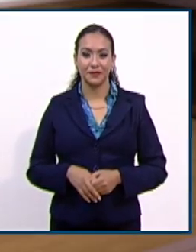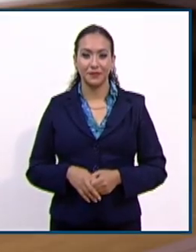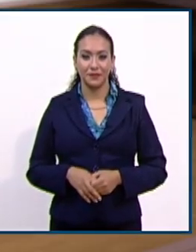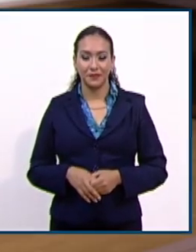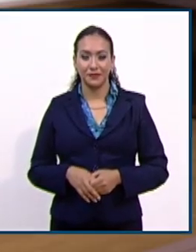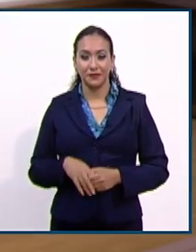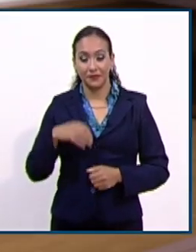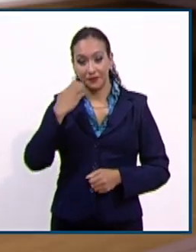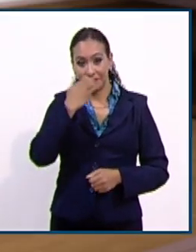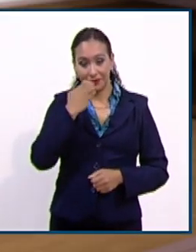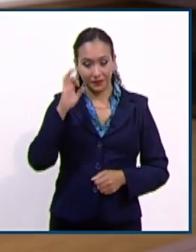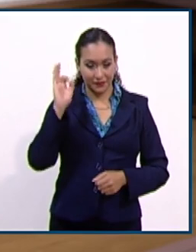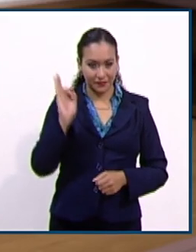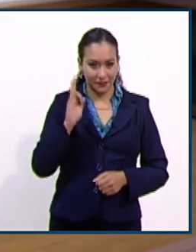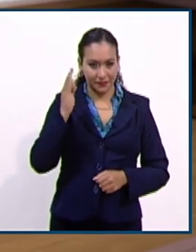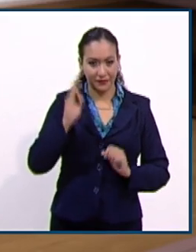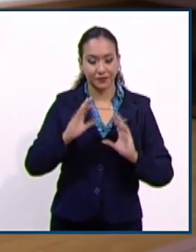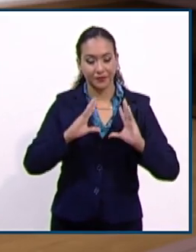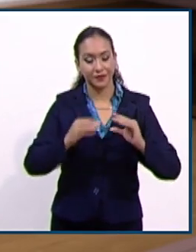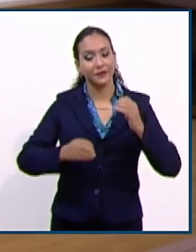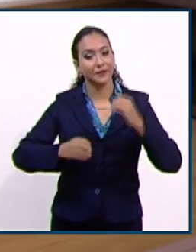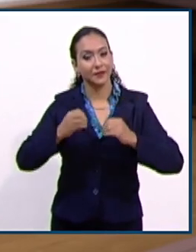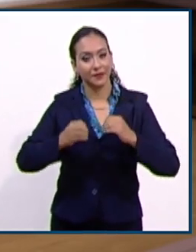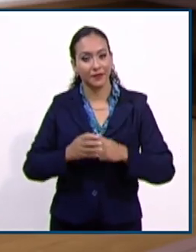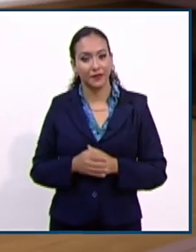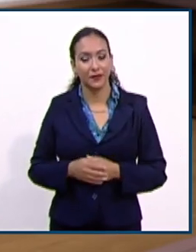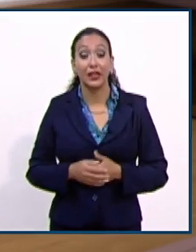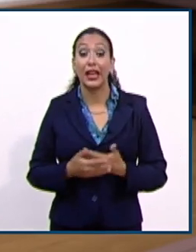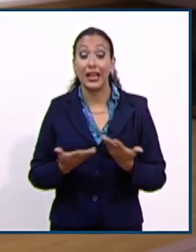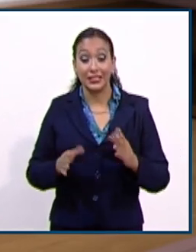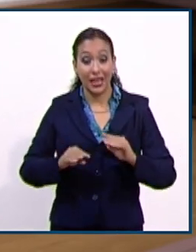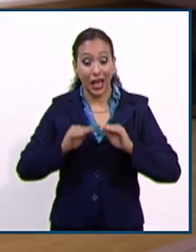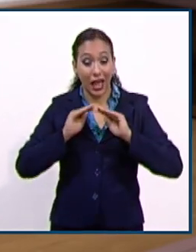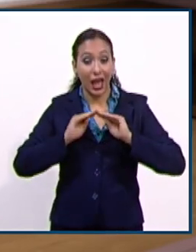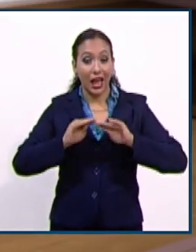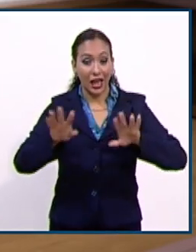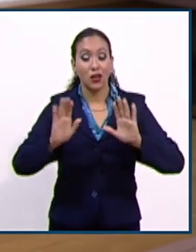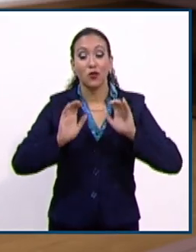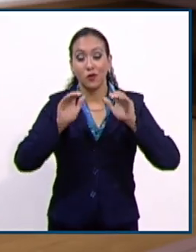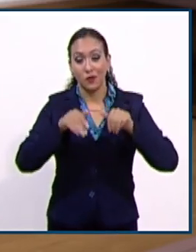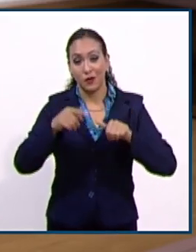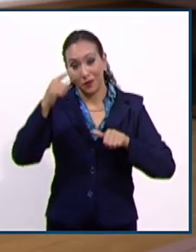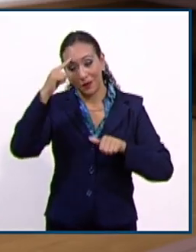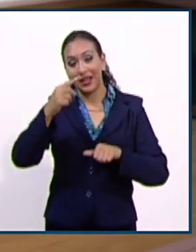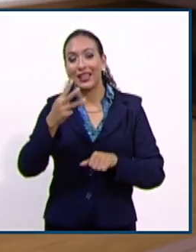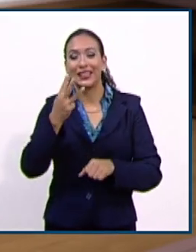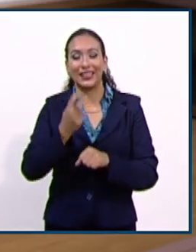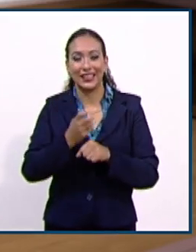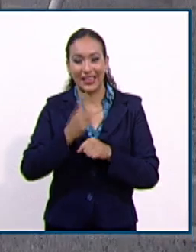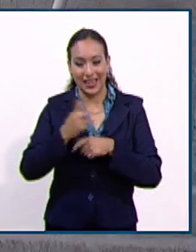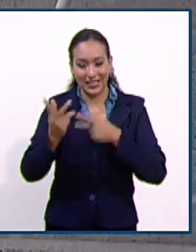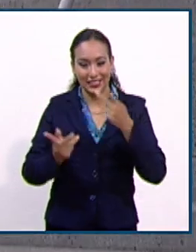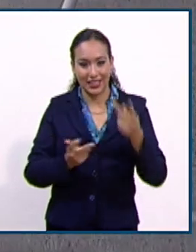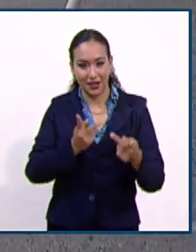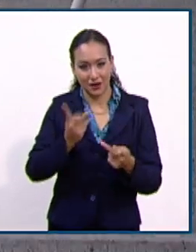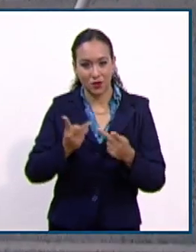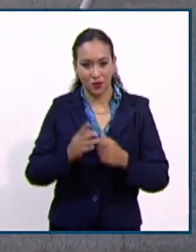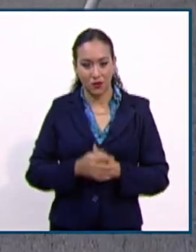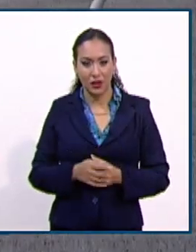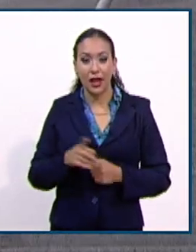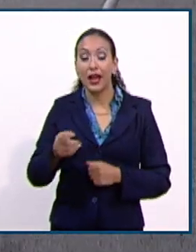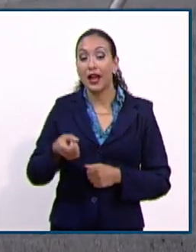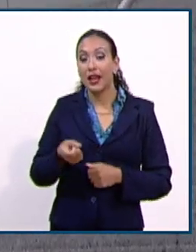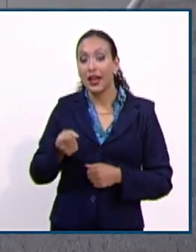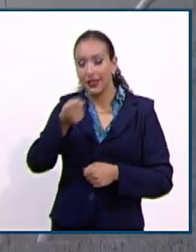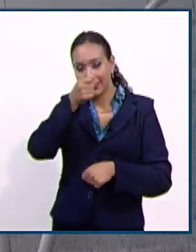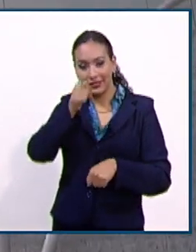Y la Escuela Federal de Formación Judicial publicó la convocatoria para participar en el tercer cuestionario ordinario de acreditación para secretarias